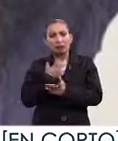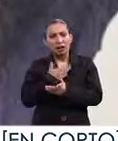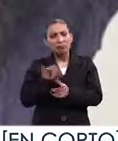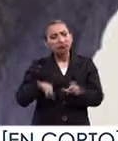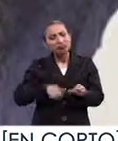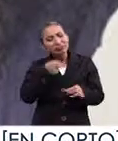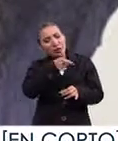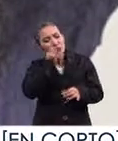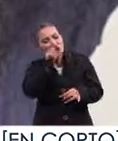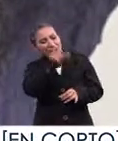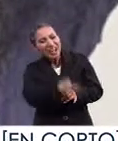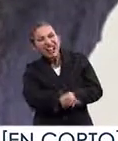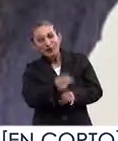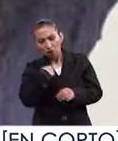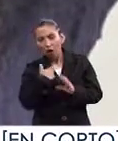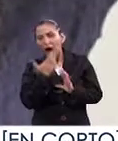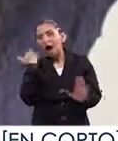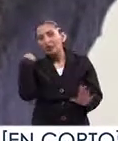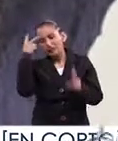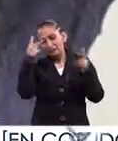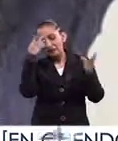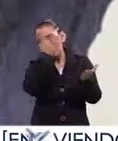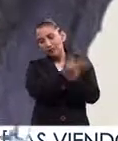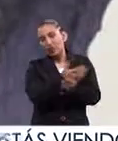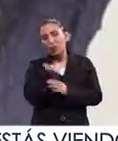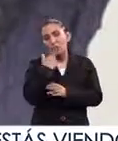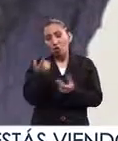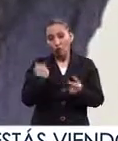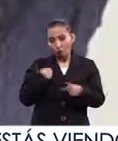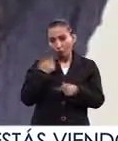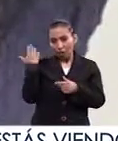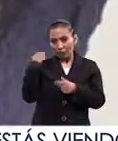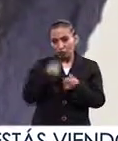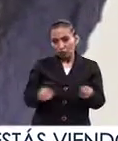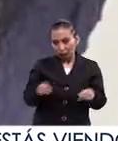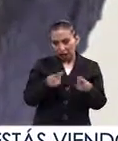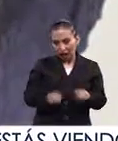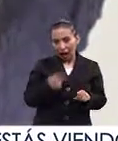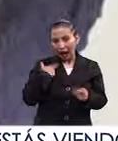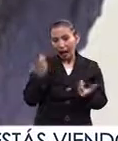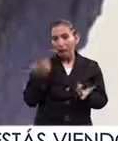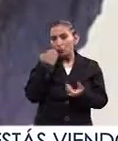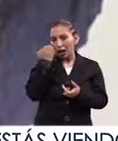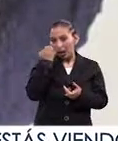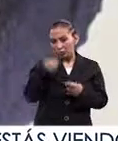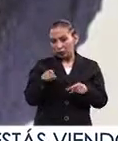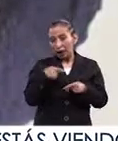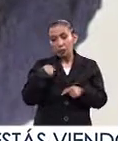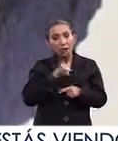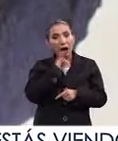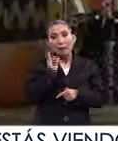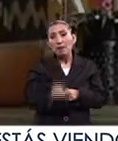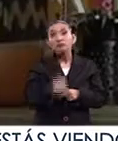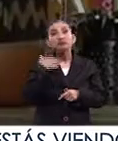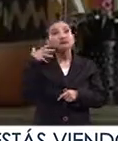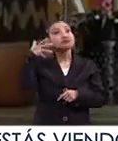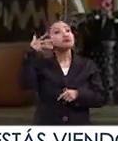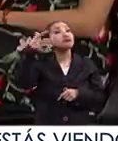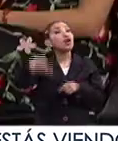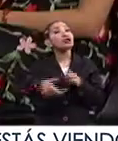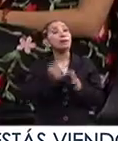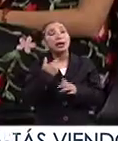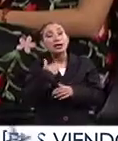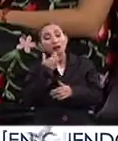mucho interés en esta mujer. Yo ya la había visitado cuando yo era músico en el conservatorio, pero jamás me imaginé que